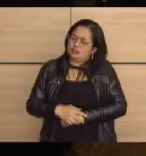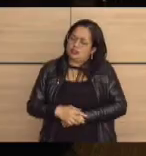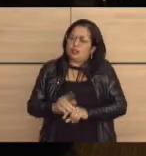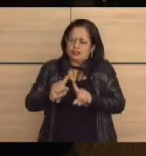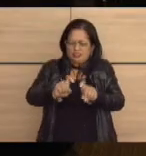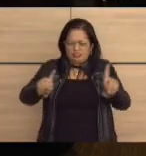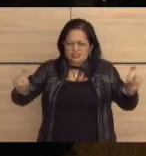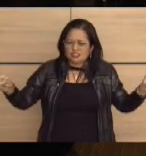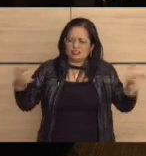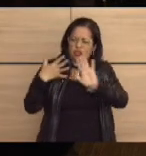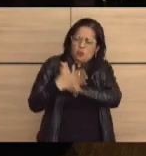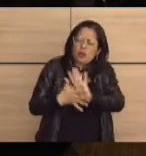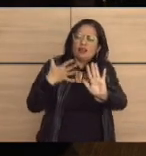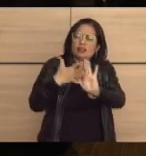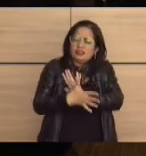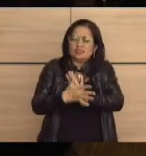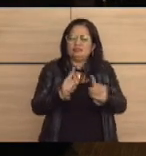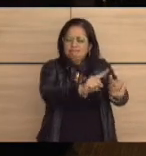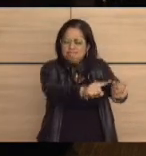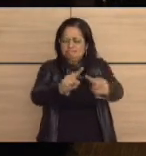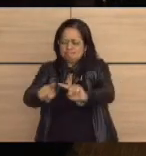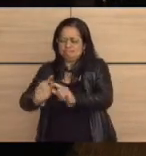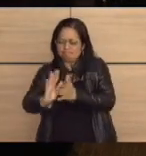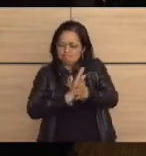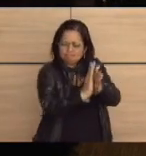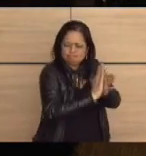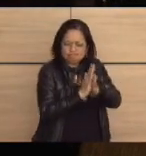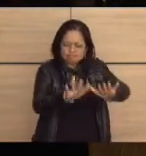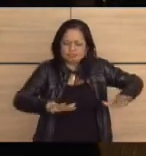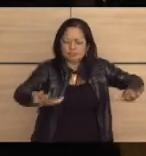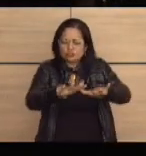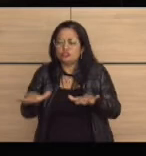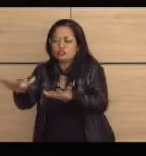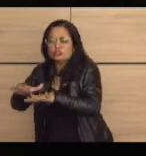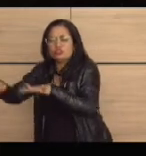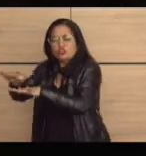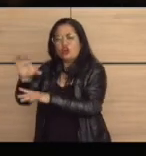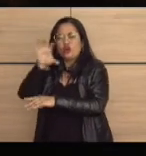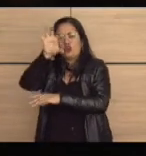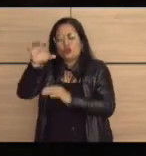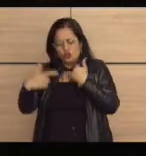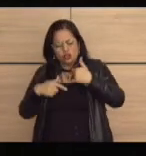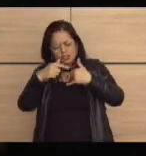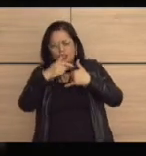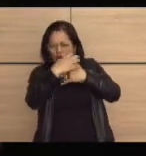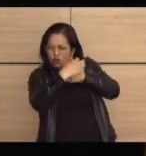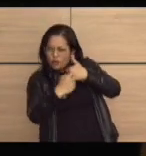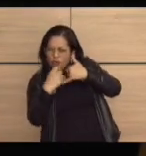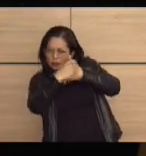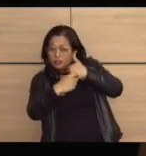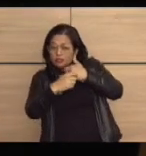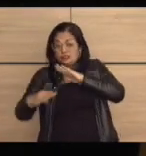de relatos que cuentan las distintas territorios colombianos se pueden estandarizar?